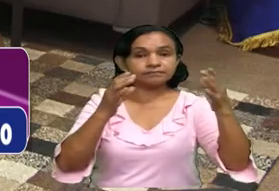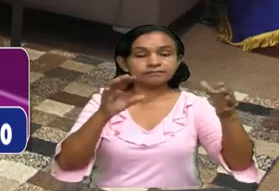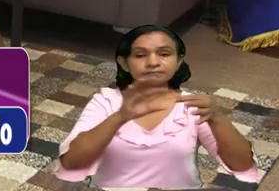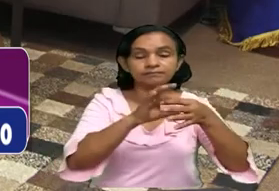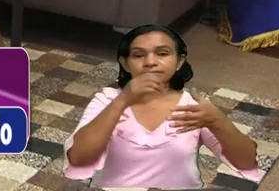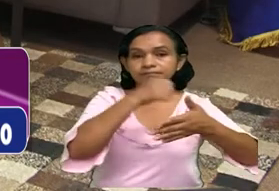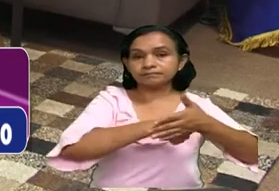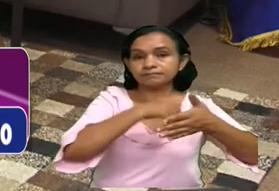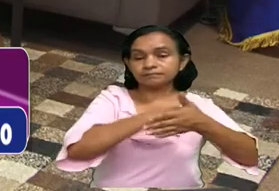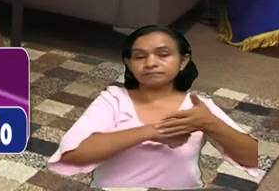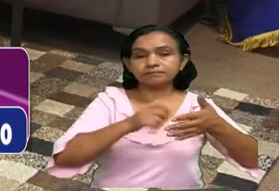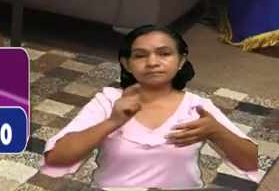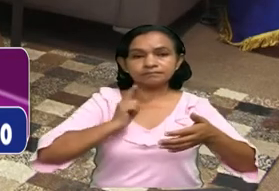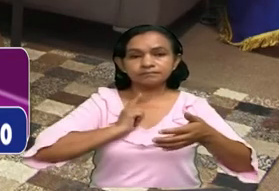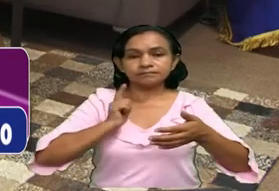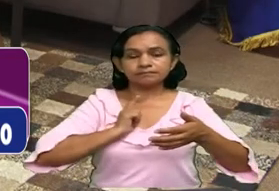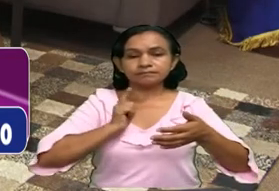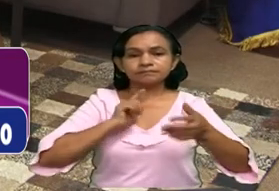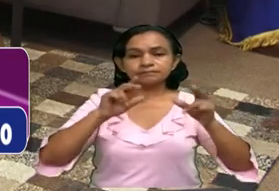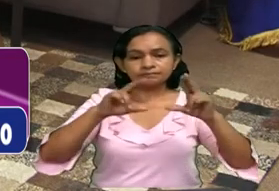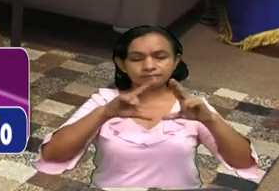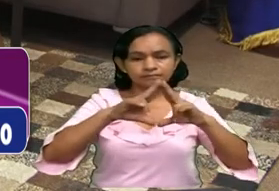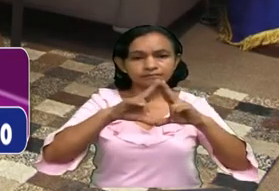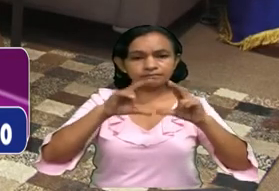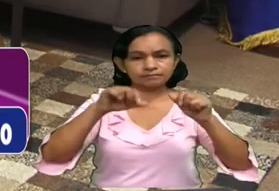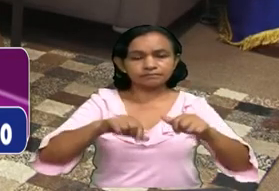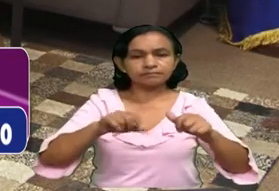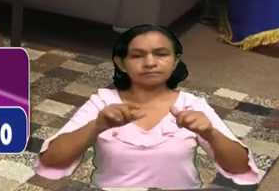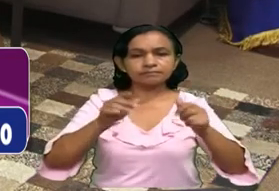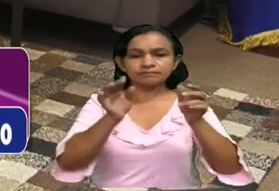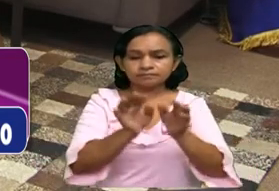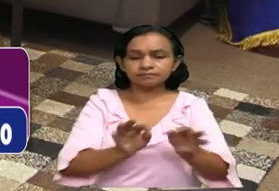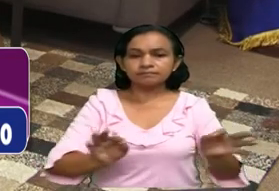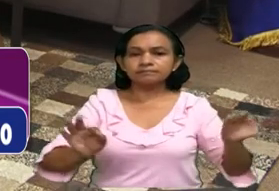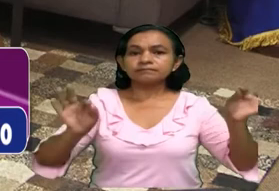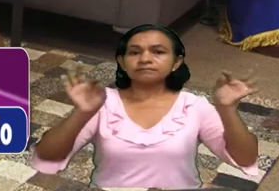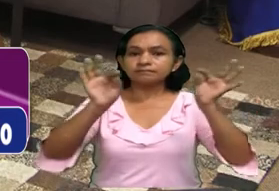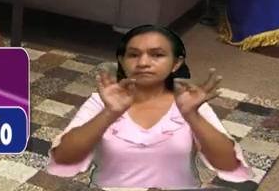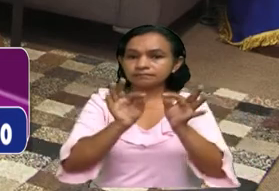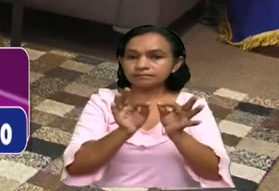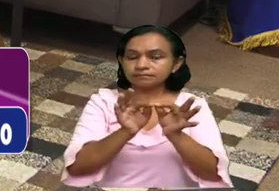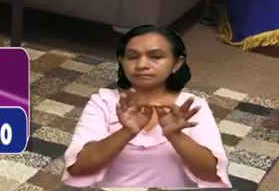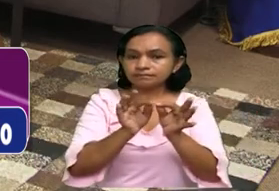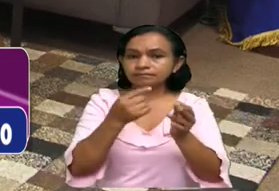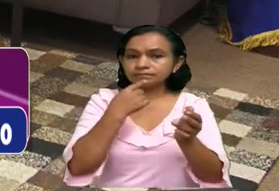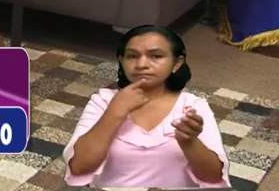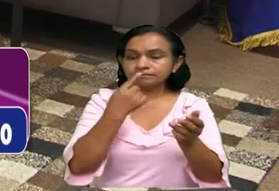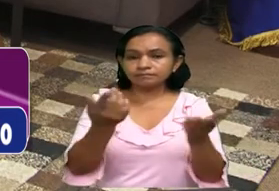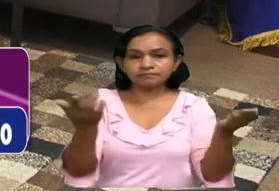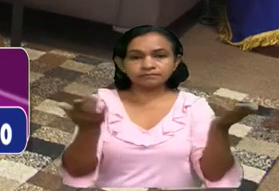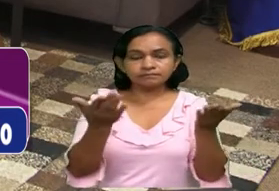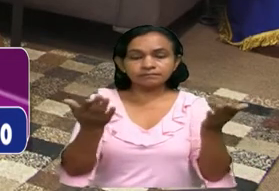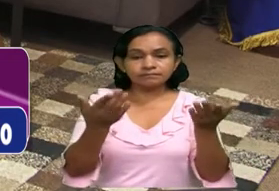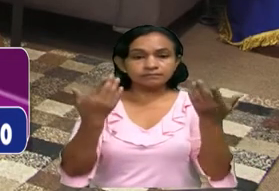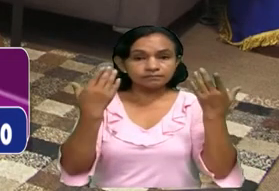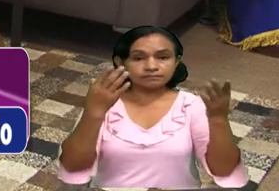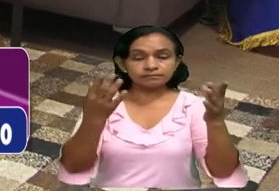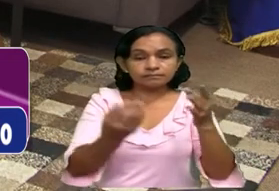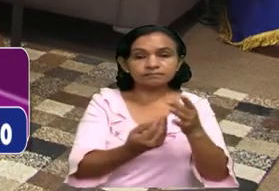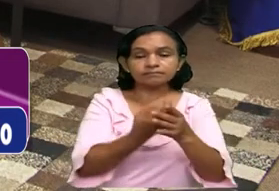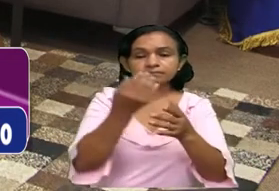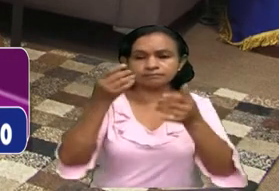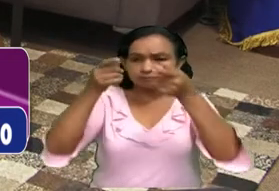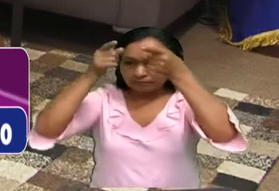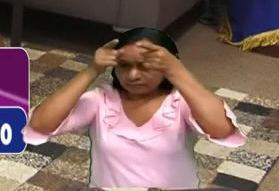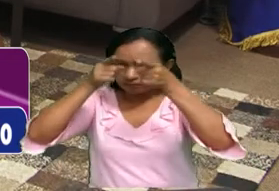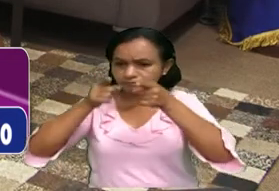esfuerzo. Nosotros tenemos ya en el país importantes, digamos, producciones de